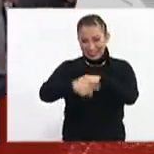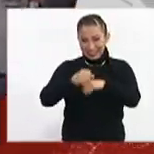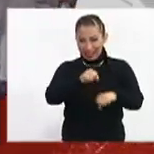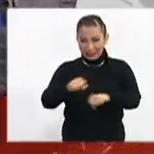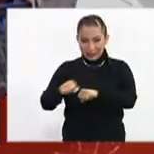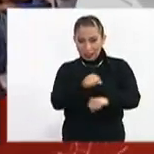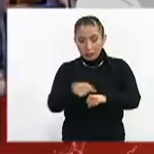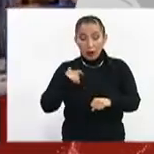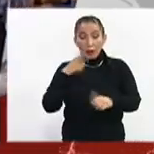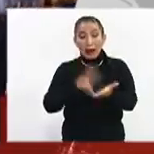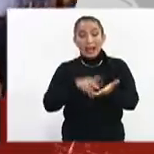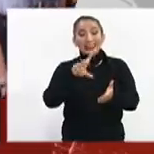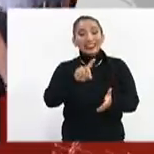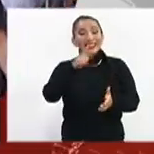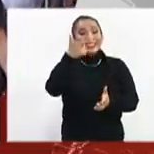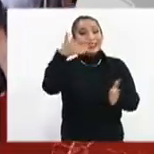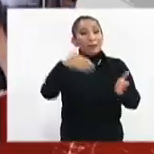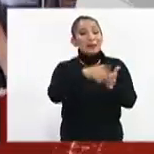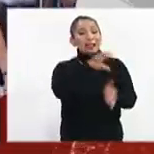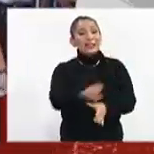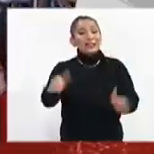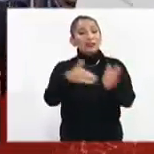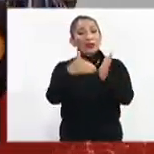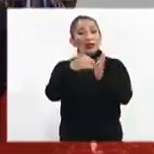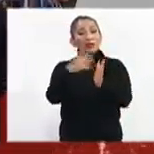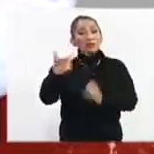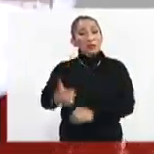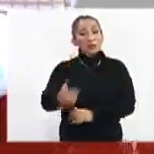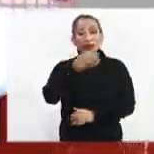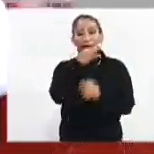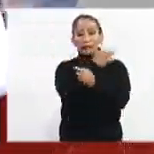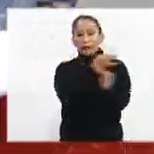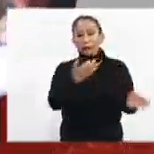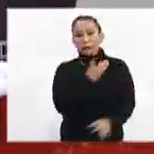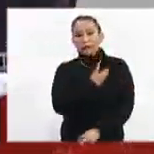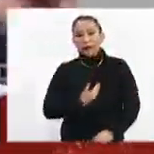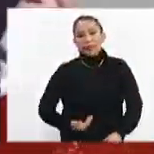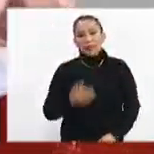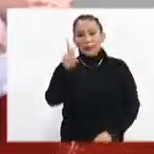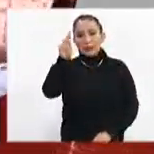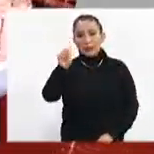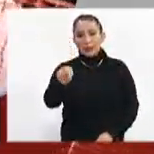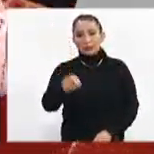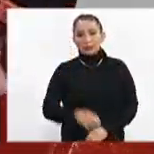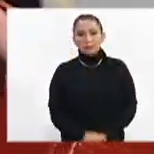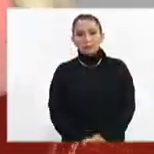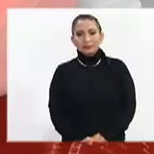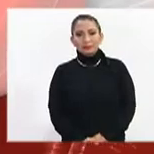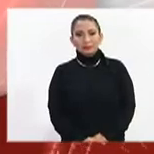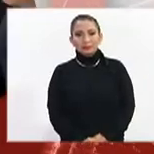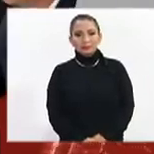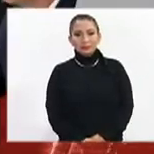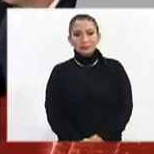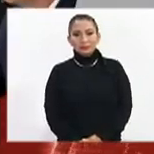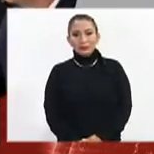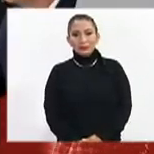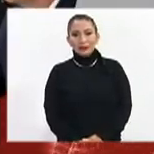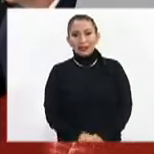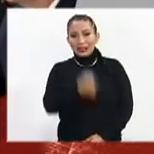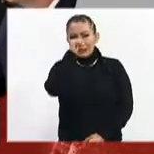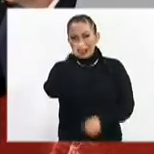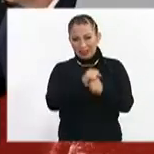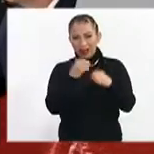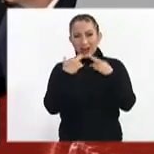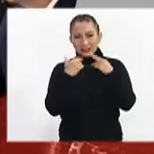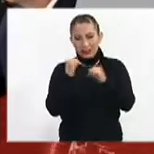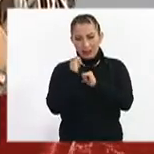sismo costará más de 37,500 millones de pesos, informa el presidente Enrique Peña Nieto. El secretario de